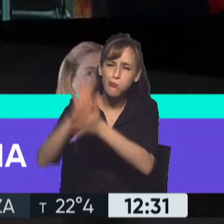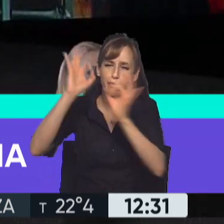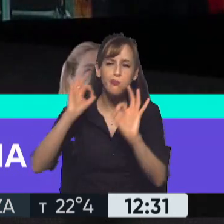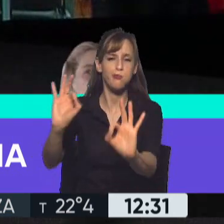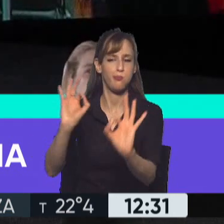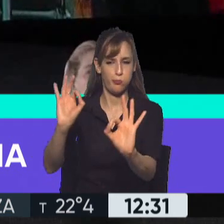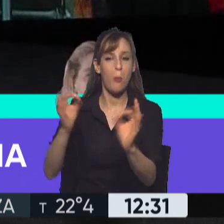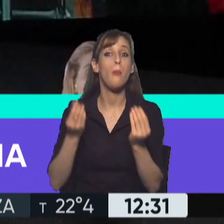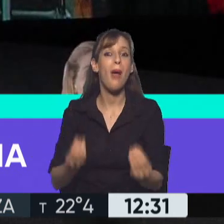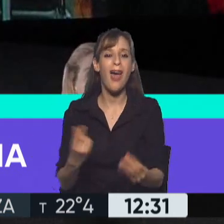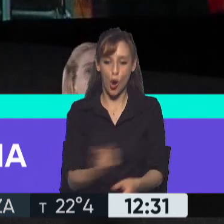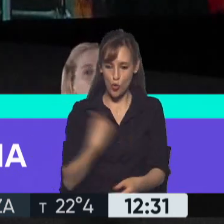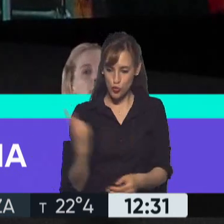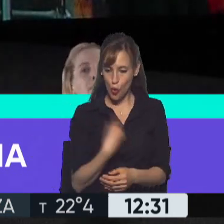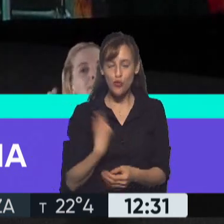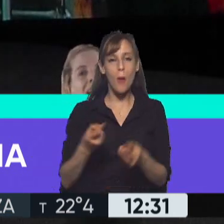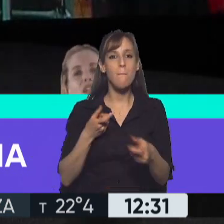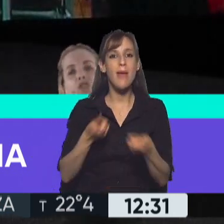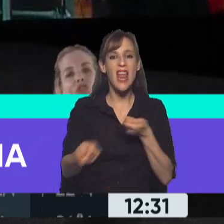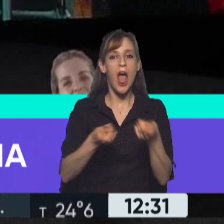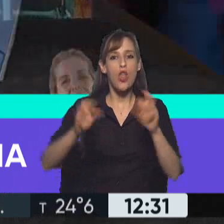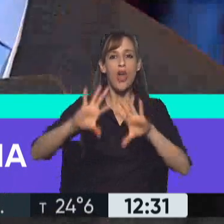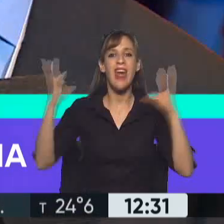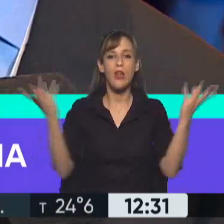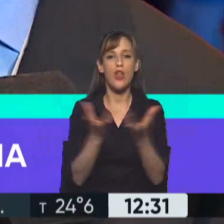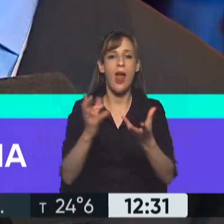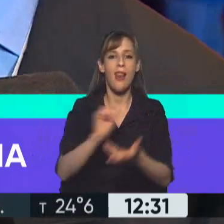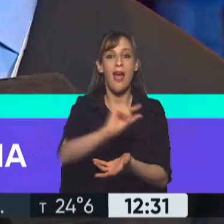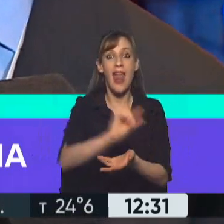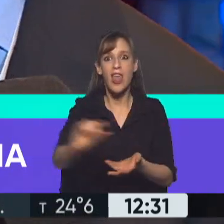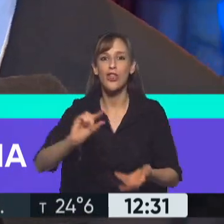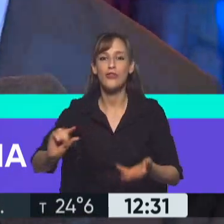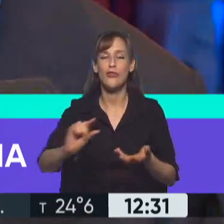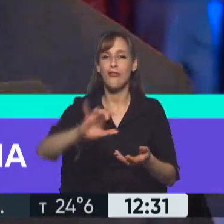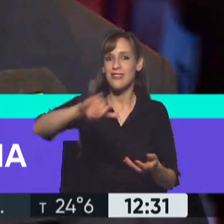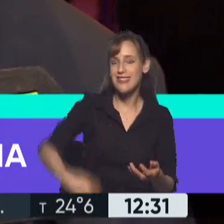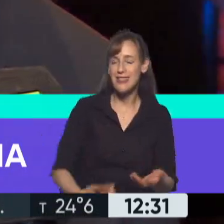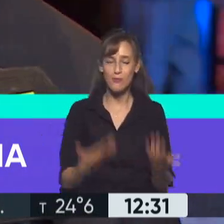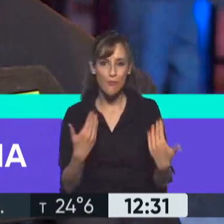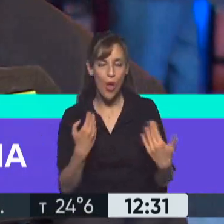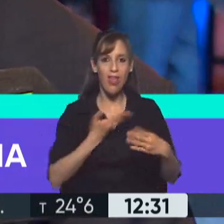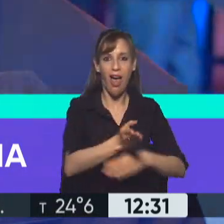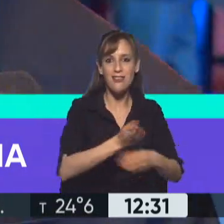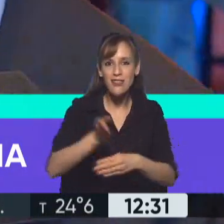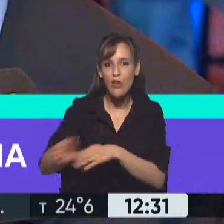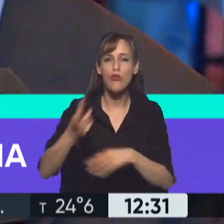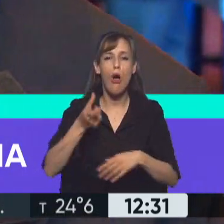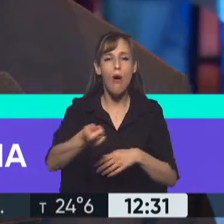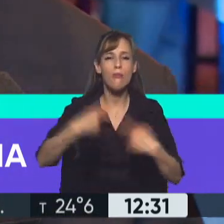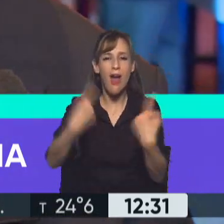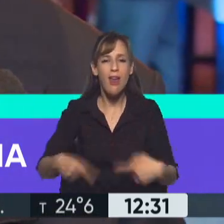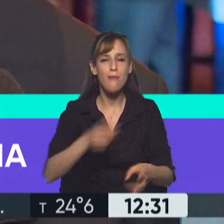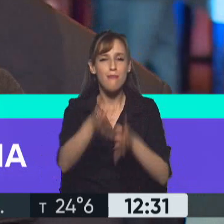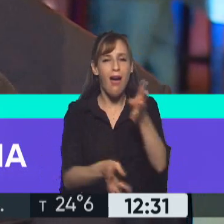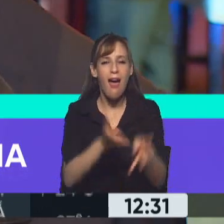qué? Para tener acceso a los mercados internacionales de crédito. ¿Para qué? Para comprar maquinaria, para comprar equipos, para poder tener insumos.